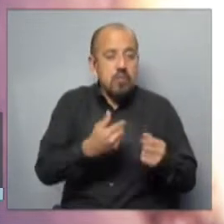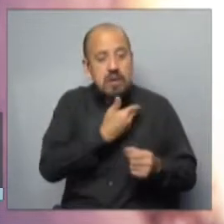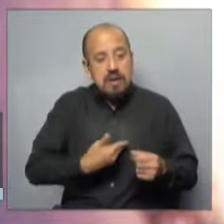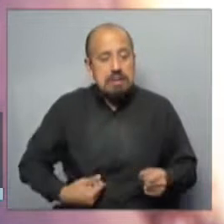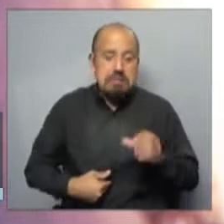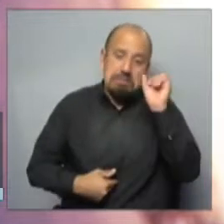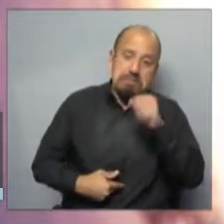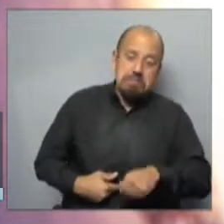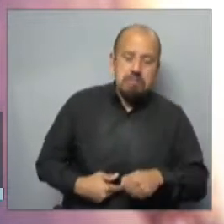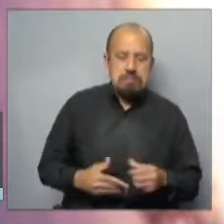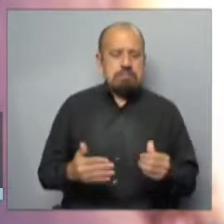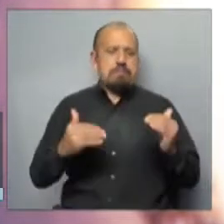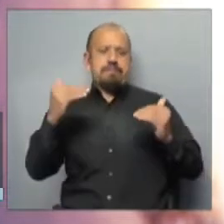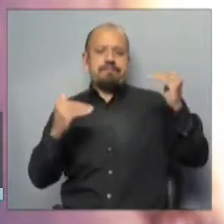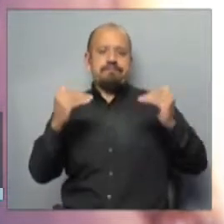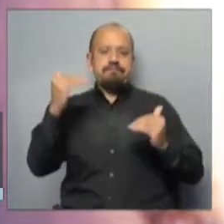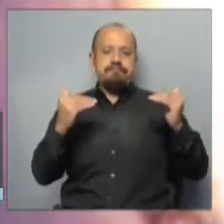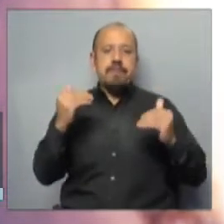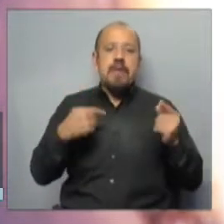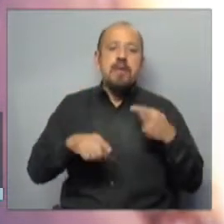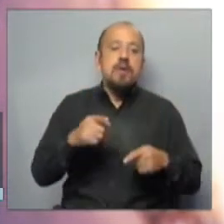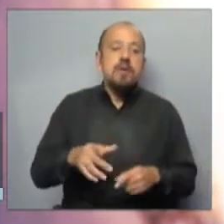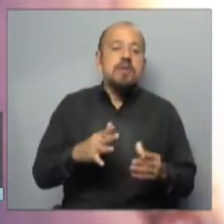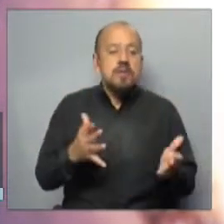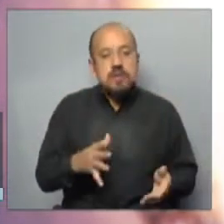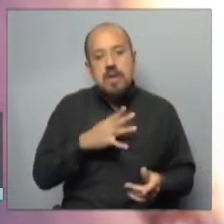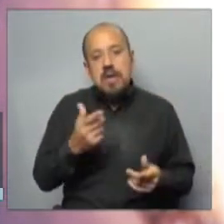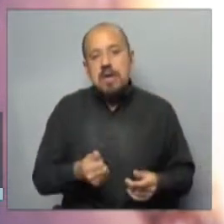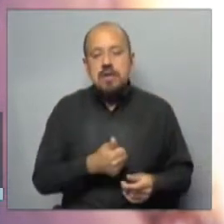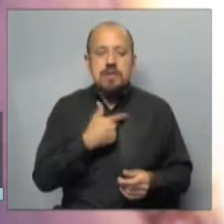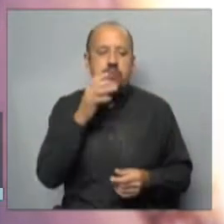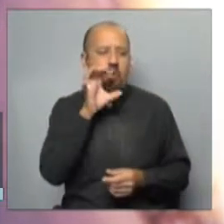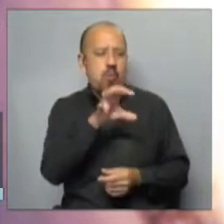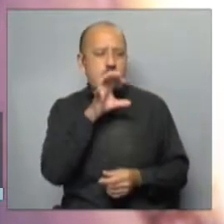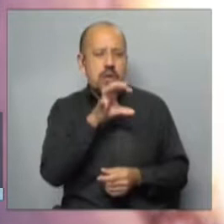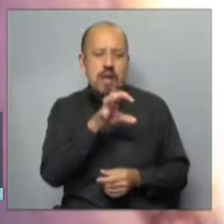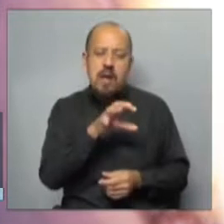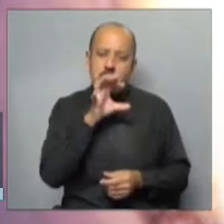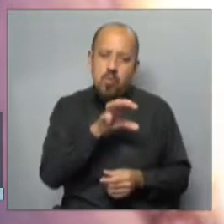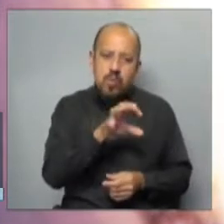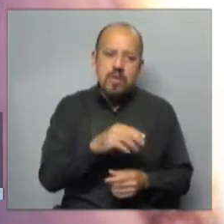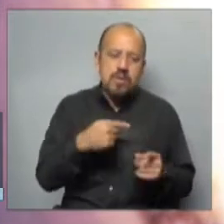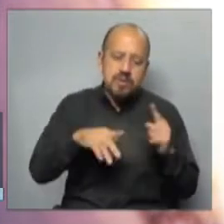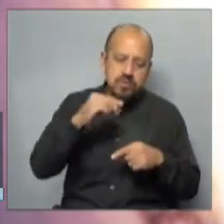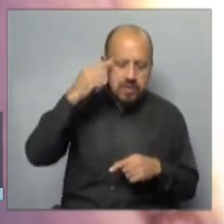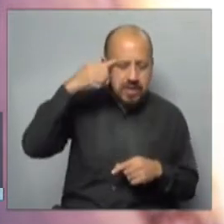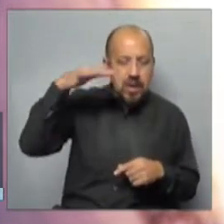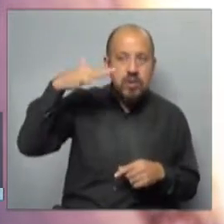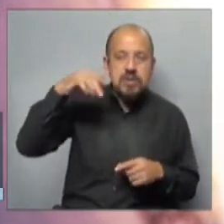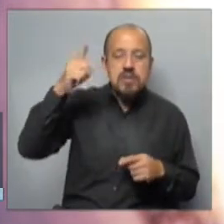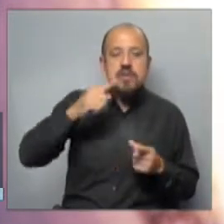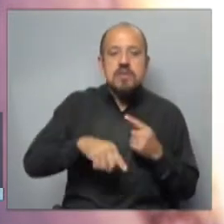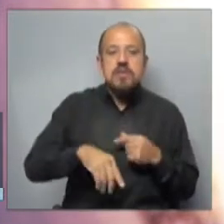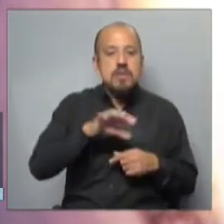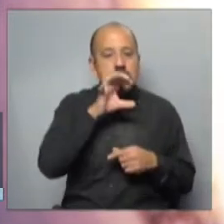va a aparecer otro que no más allá de todas las historias de bullying que vienen después no jamás en la adolescencia y el bullying